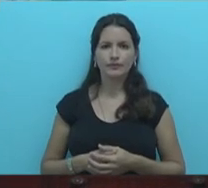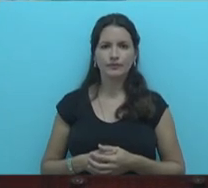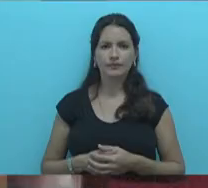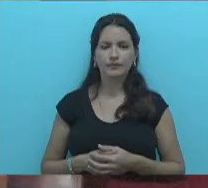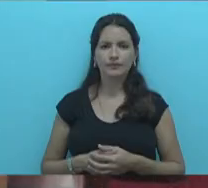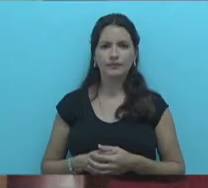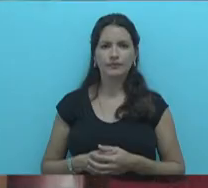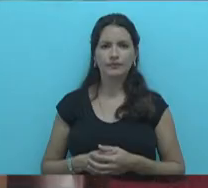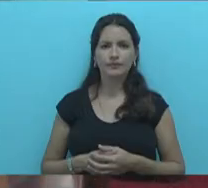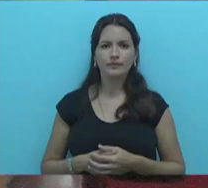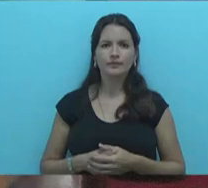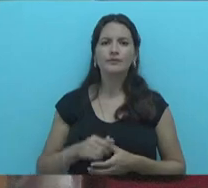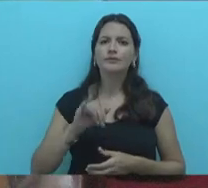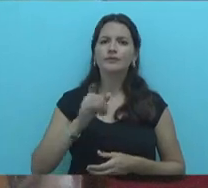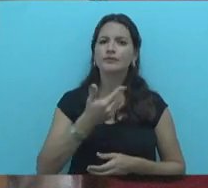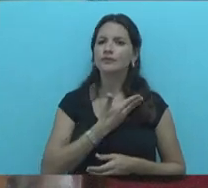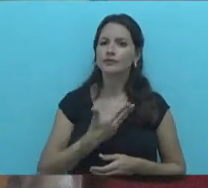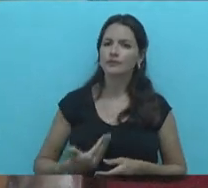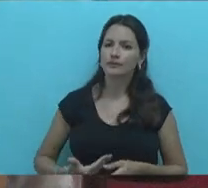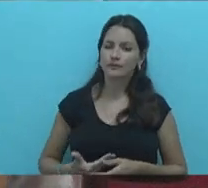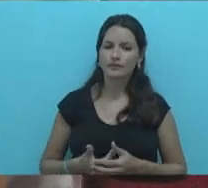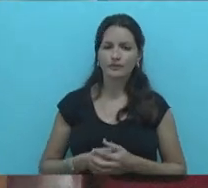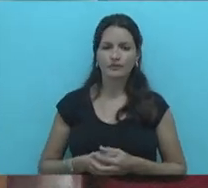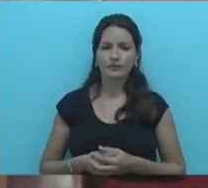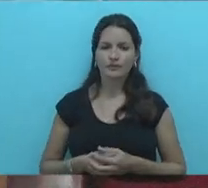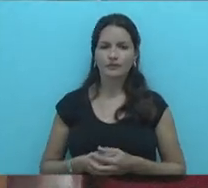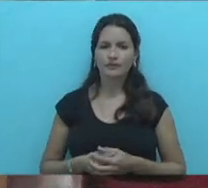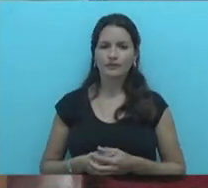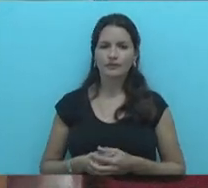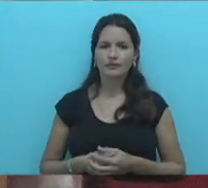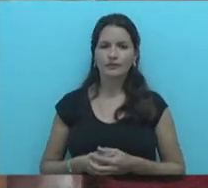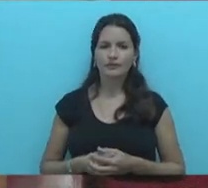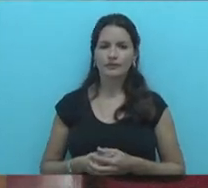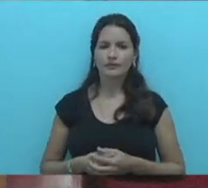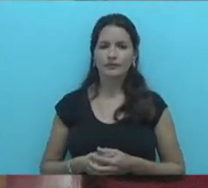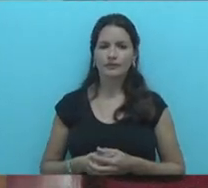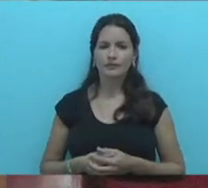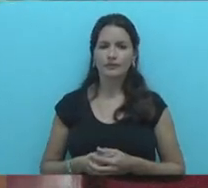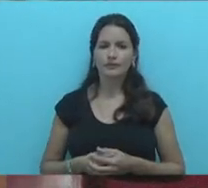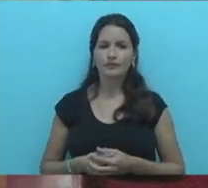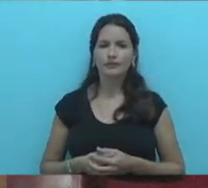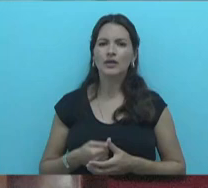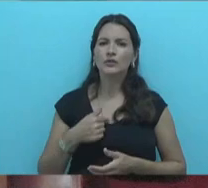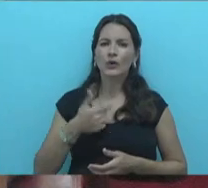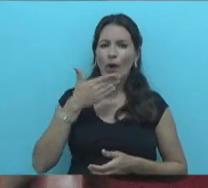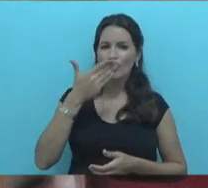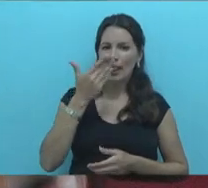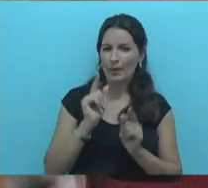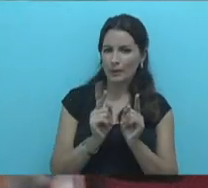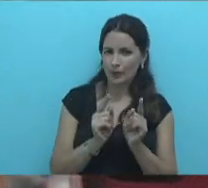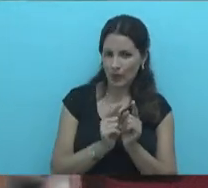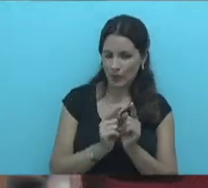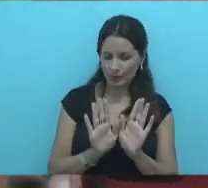Sí, señor presidente, muy pocas palabras porque el diputado del FRADE va a hablar posteriormente.